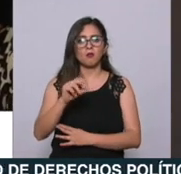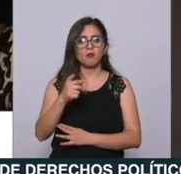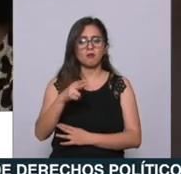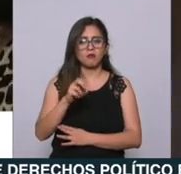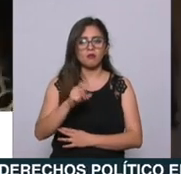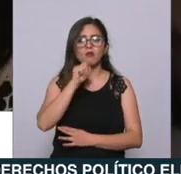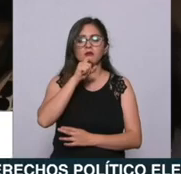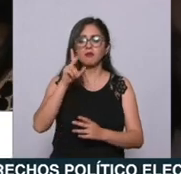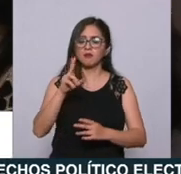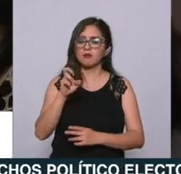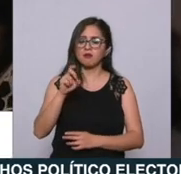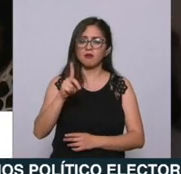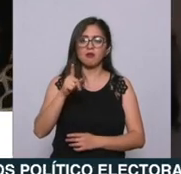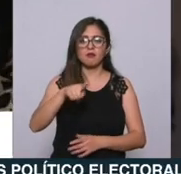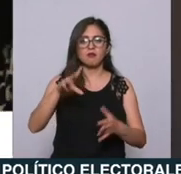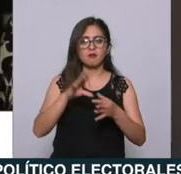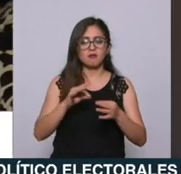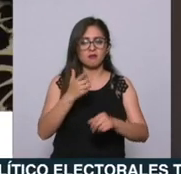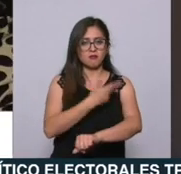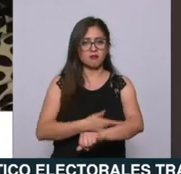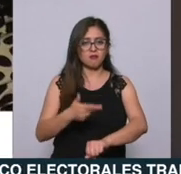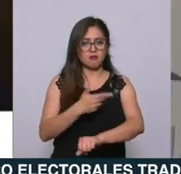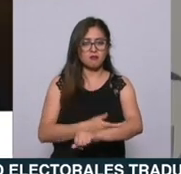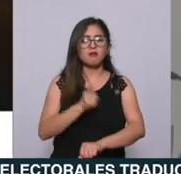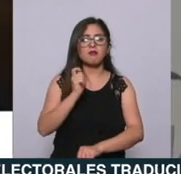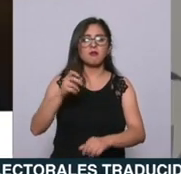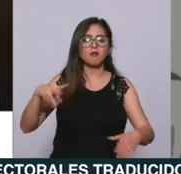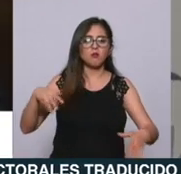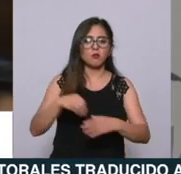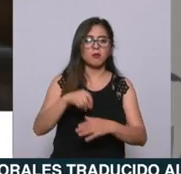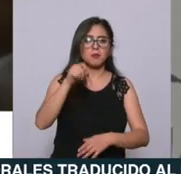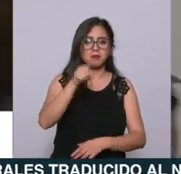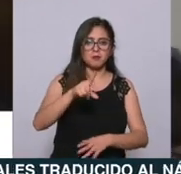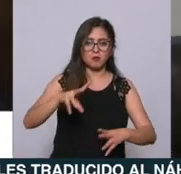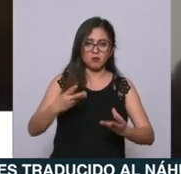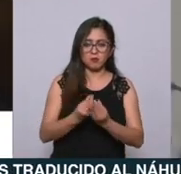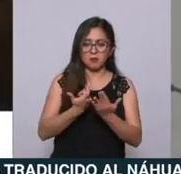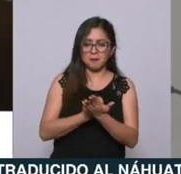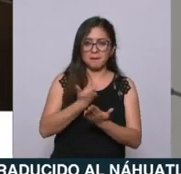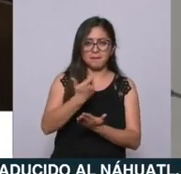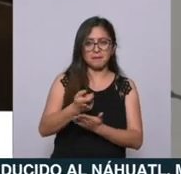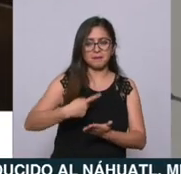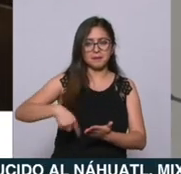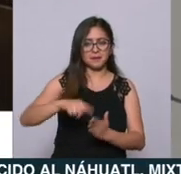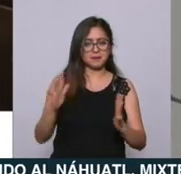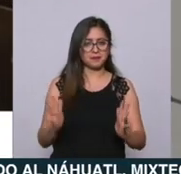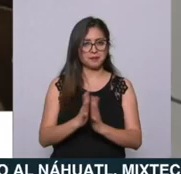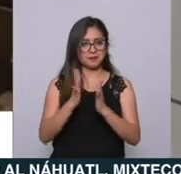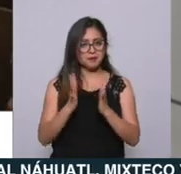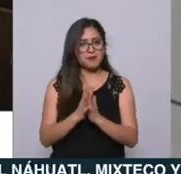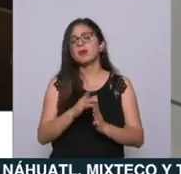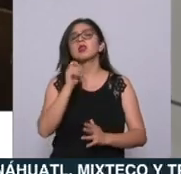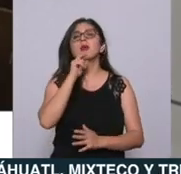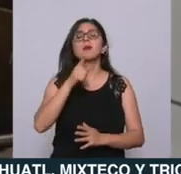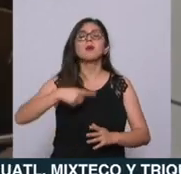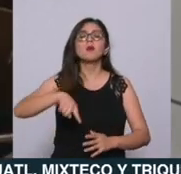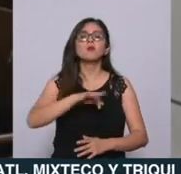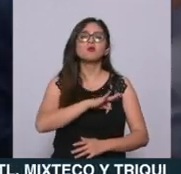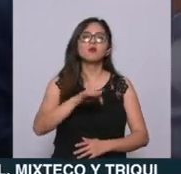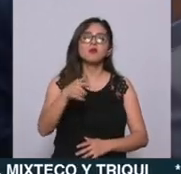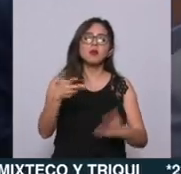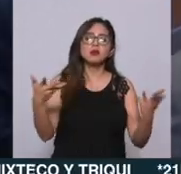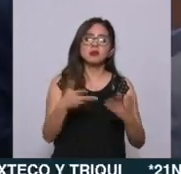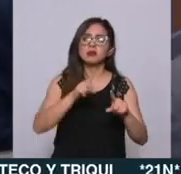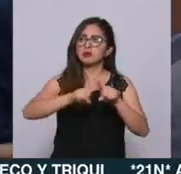red de contralorías, rendición de cuentas, y se incluye en este apartado el presupuesto participativo. Asimismo, se incorpora la posibilidad de que